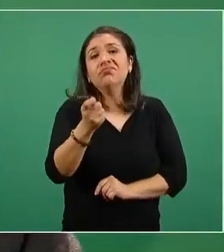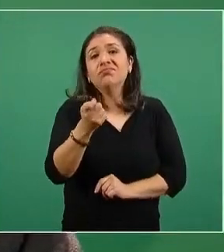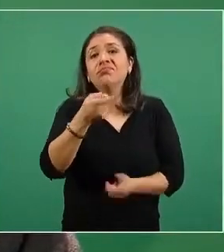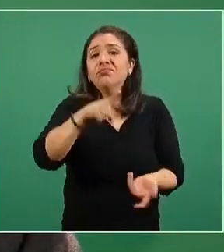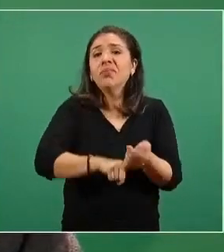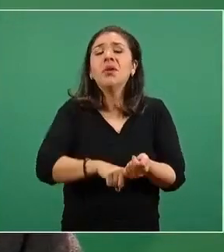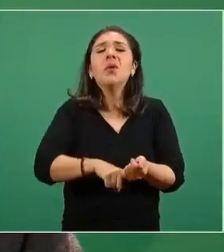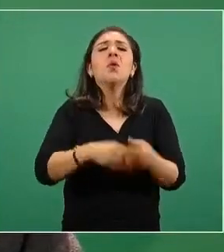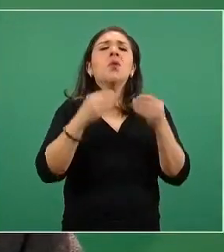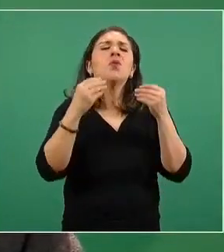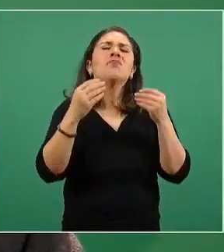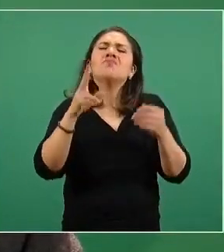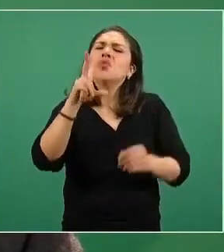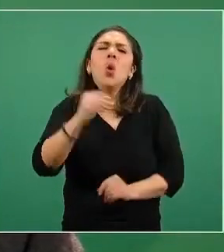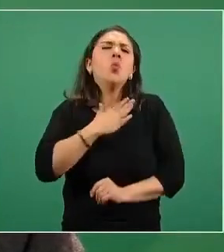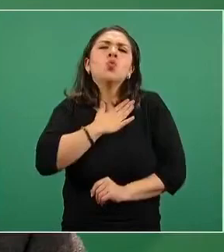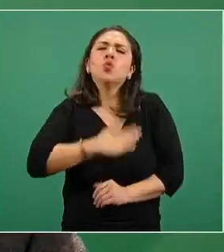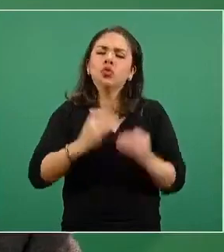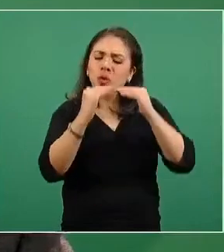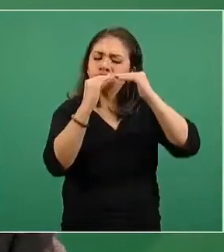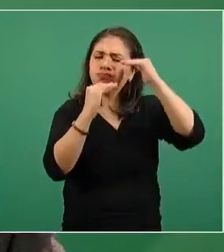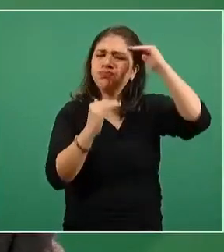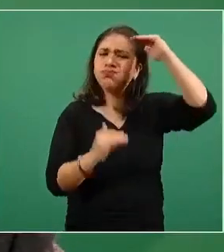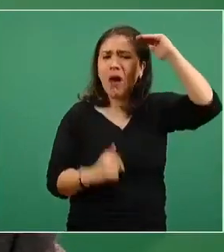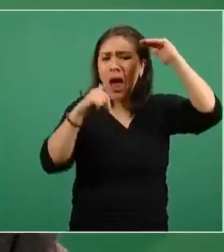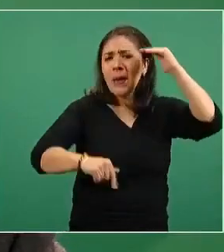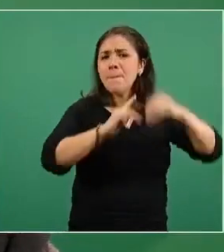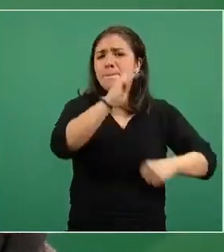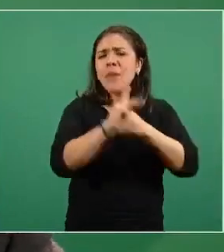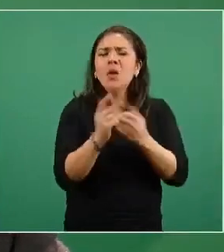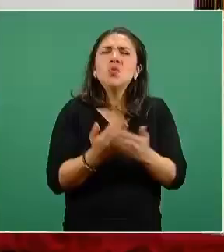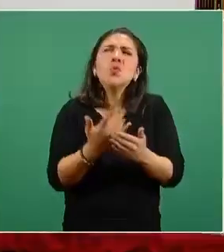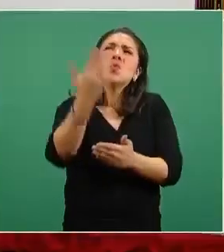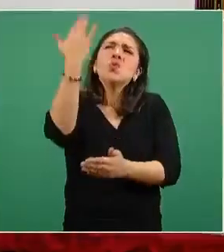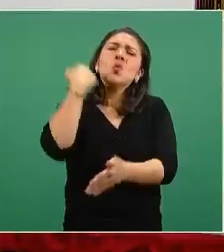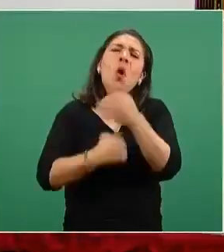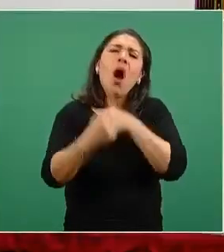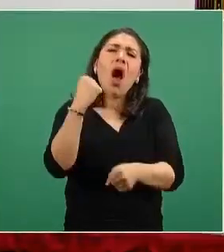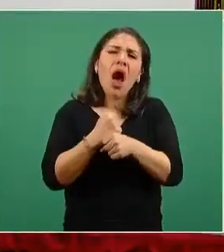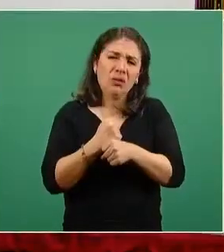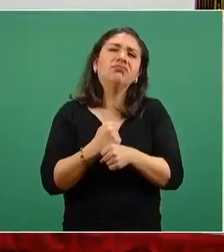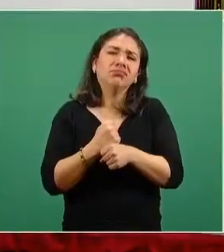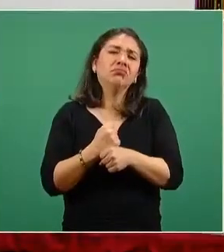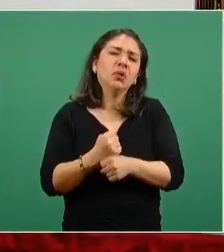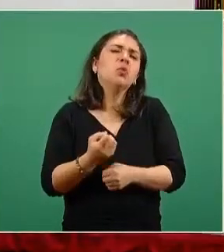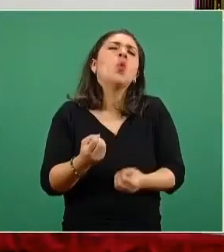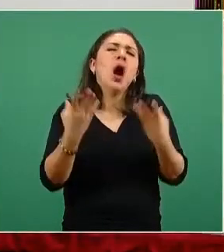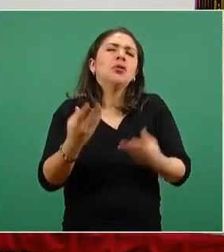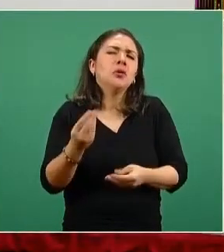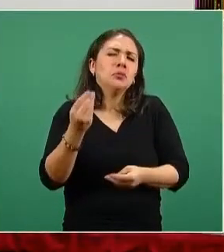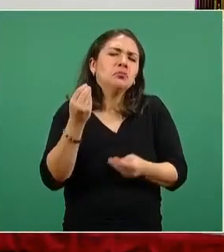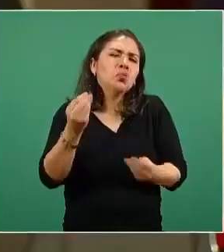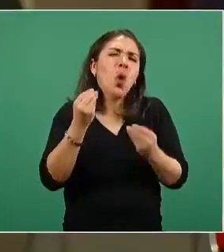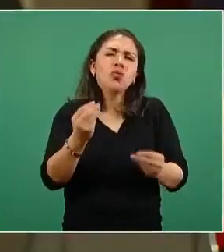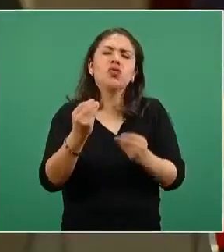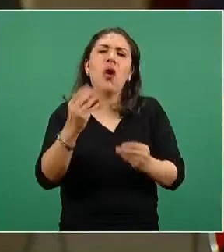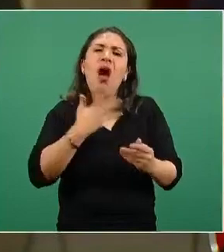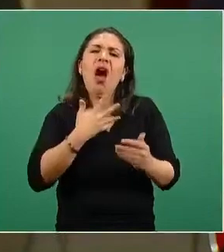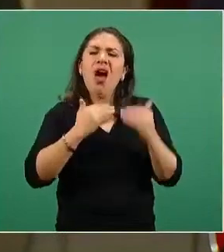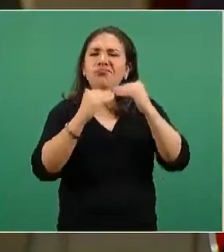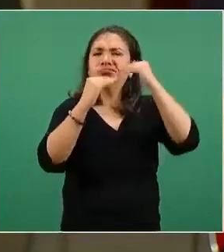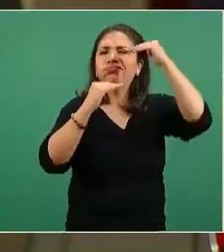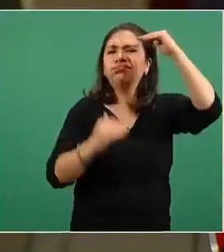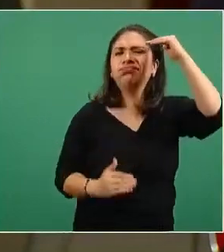la enorme desigualdad social que vive nuestro país desde hace décadas. Hay una enorme desigualdad social, una enorme